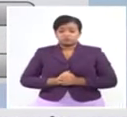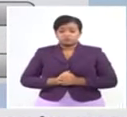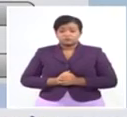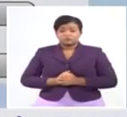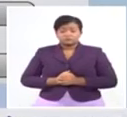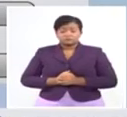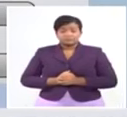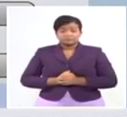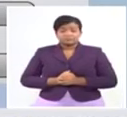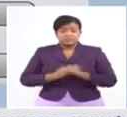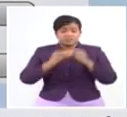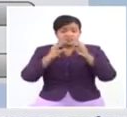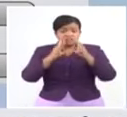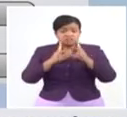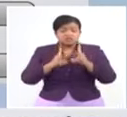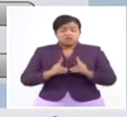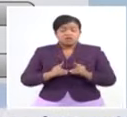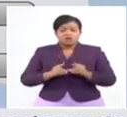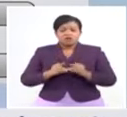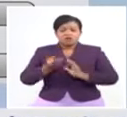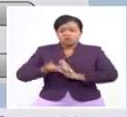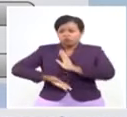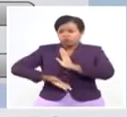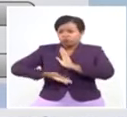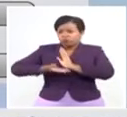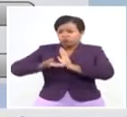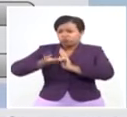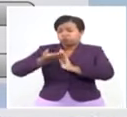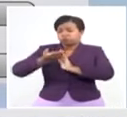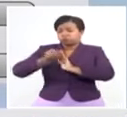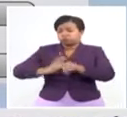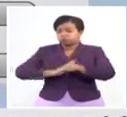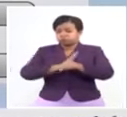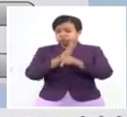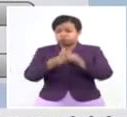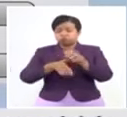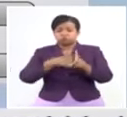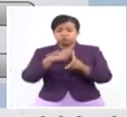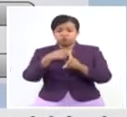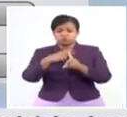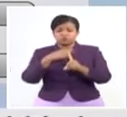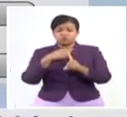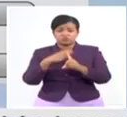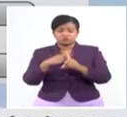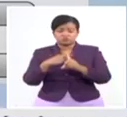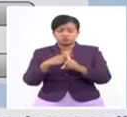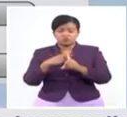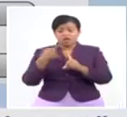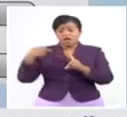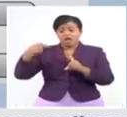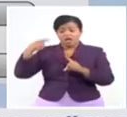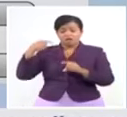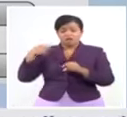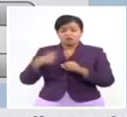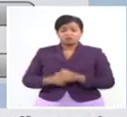Realmente una cifra elevada de casos positivos diagnosticados ayer,